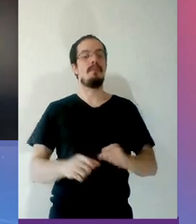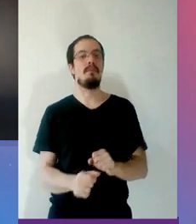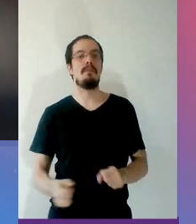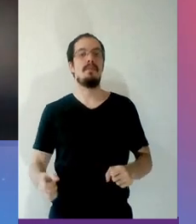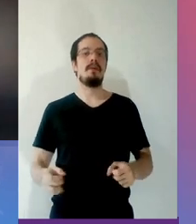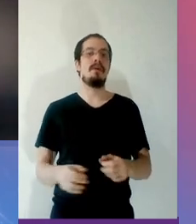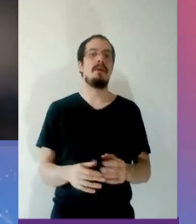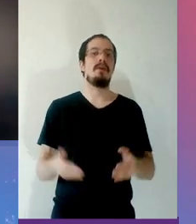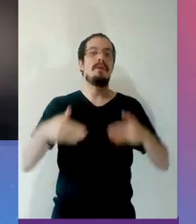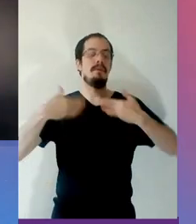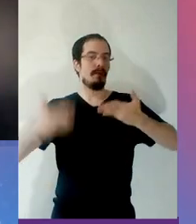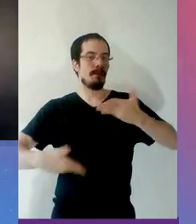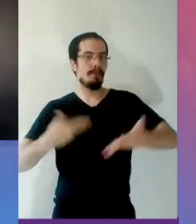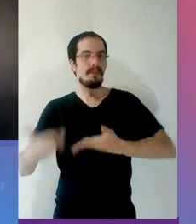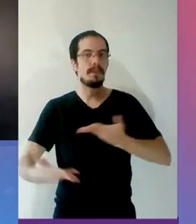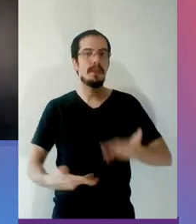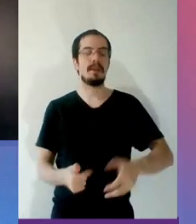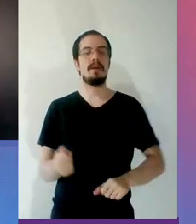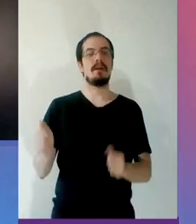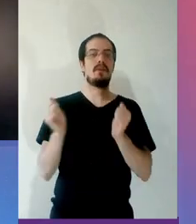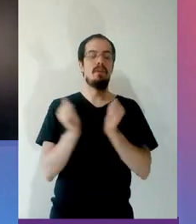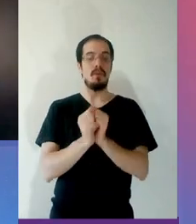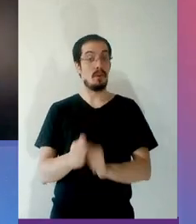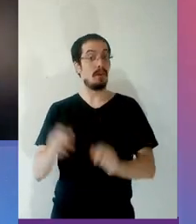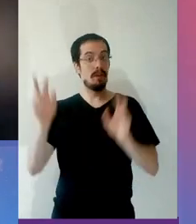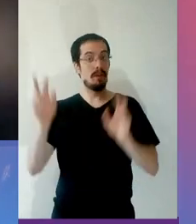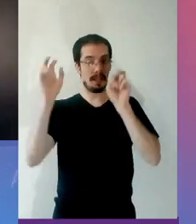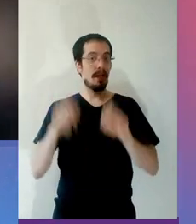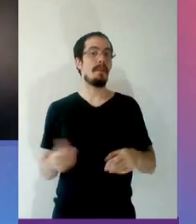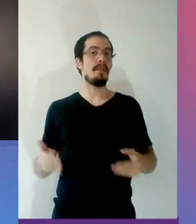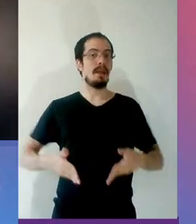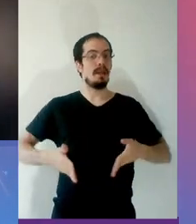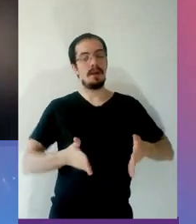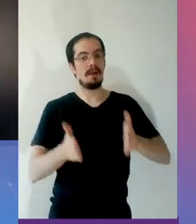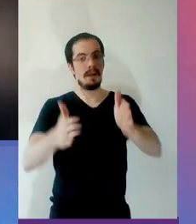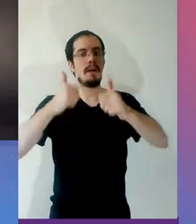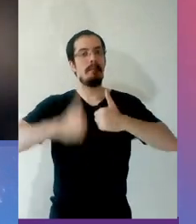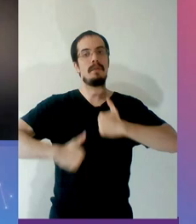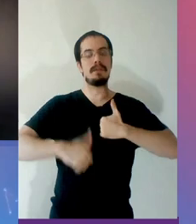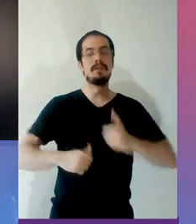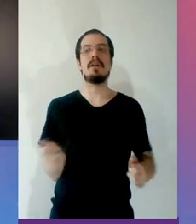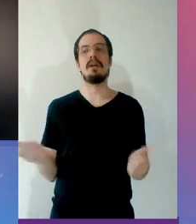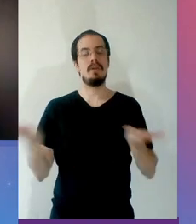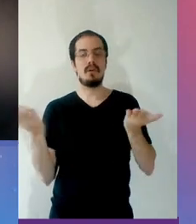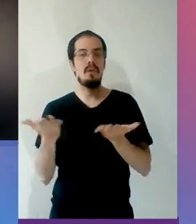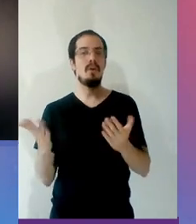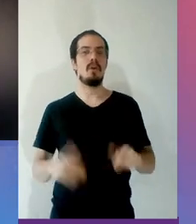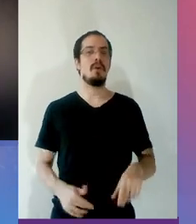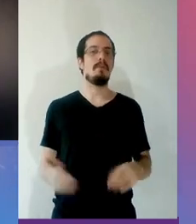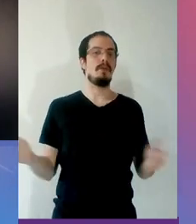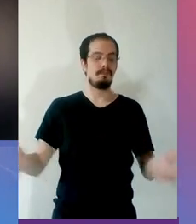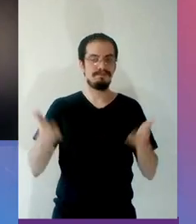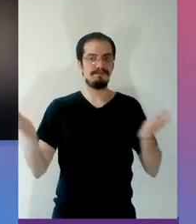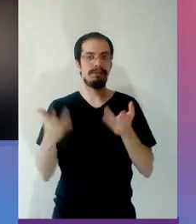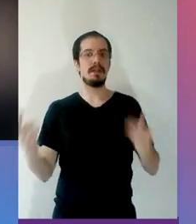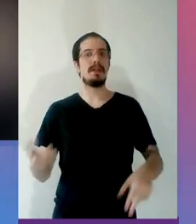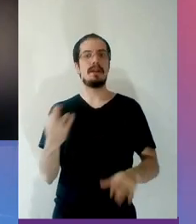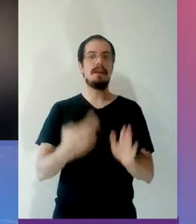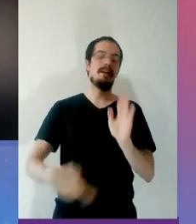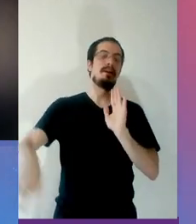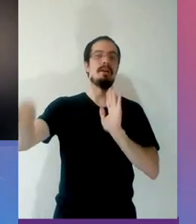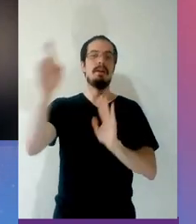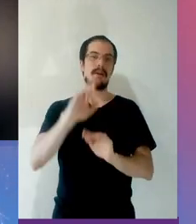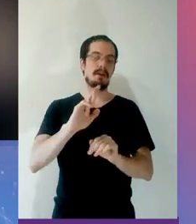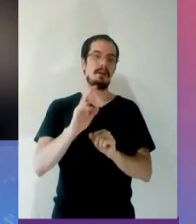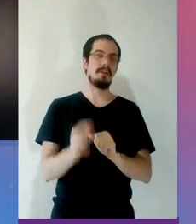carreras, por ejemplo, que tienen que ver con la habilitación del desarrollo. Aquí ni siquiera vamos a hablar de rehabilitación, si el niño todavía no hace nada. Y entonces, en el fondo,